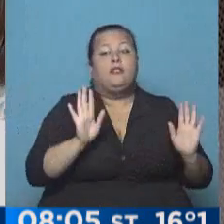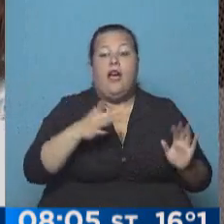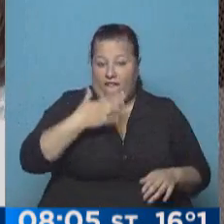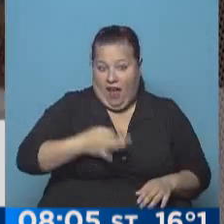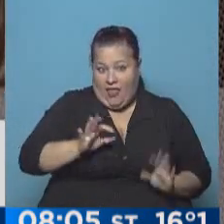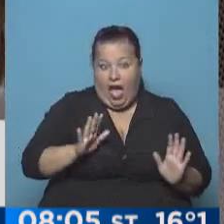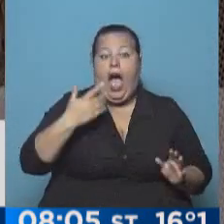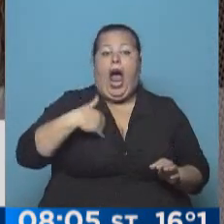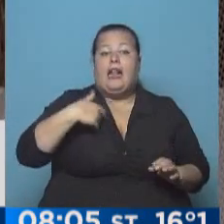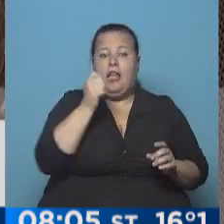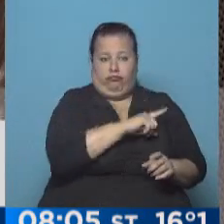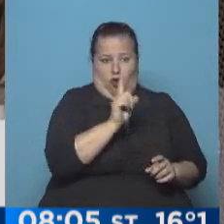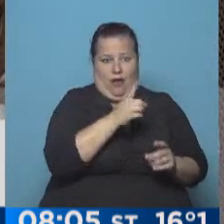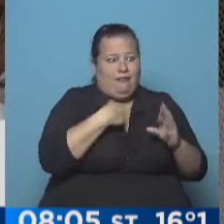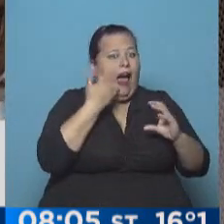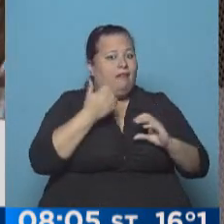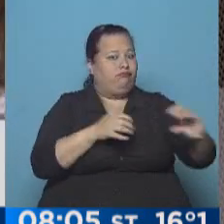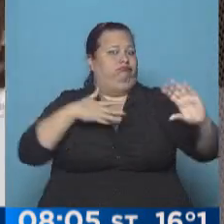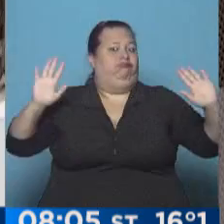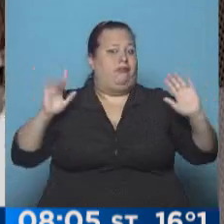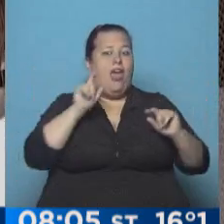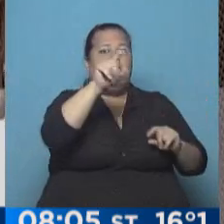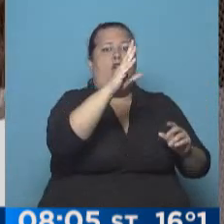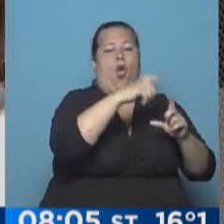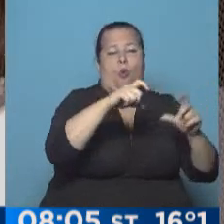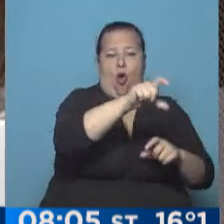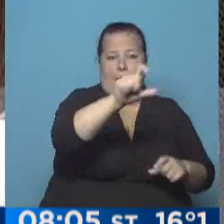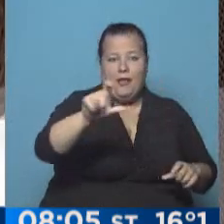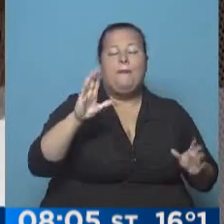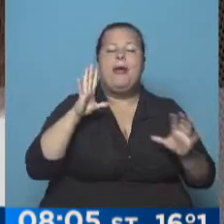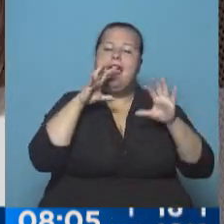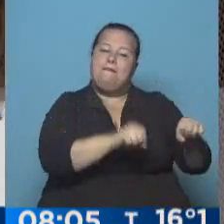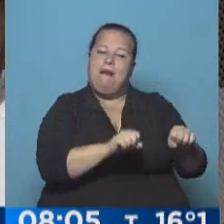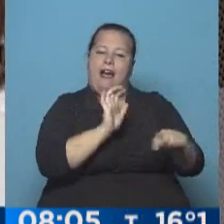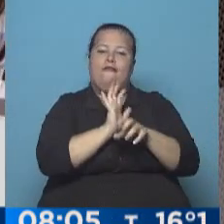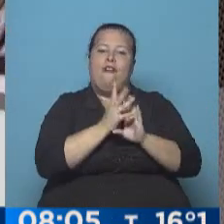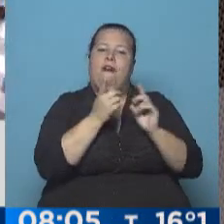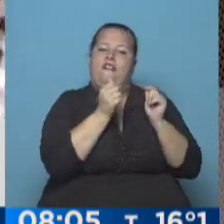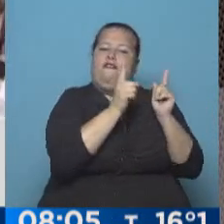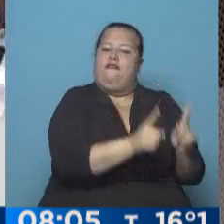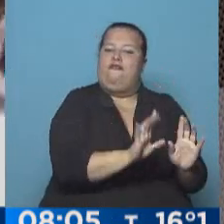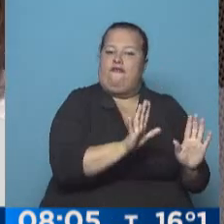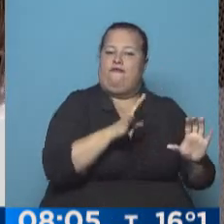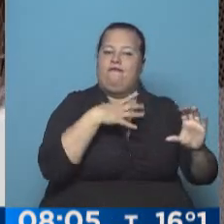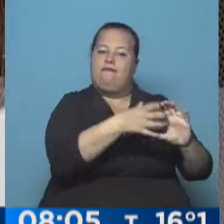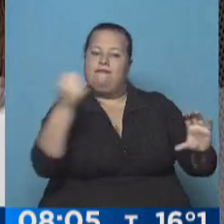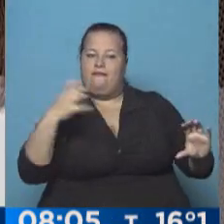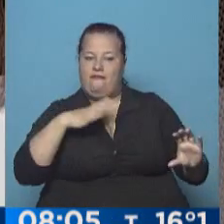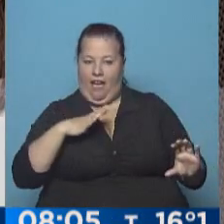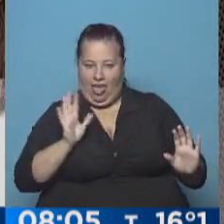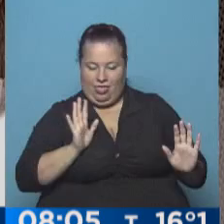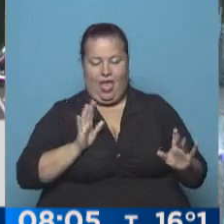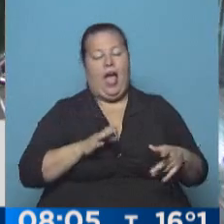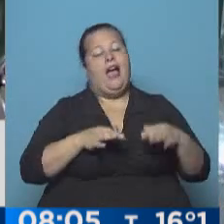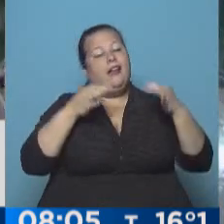es verdad ese dinero ya no es de argentina tampoco de los bonistas pero el embargo todavía esa es la manera de concretar todavía no se levanta